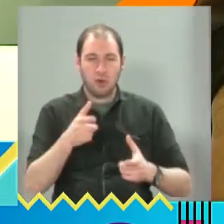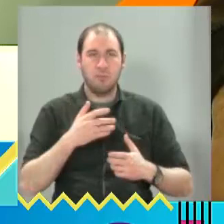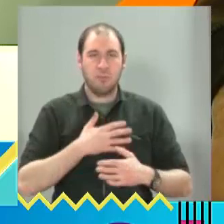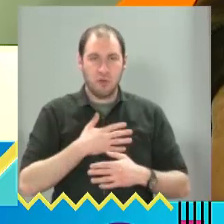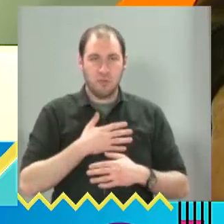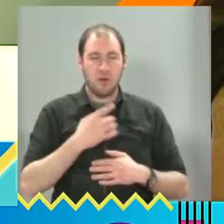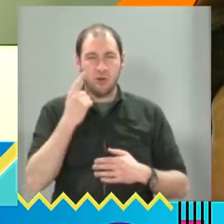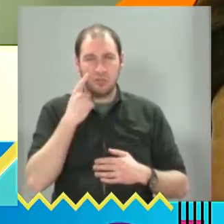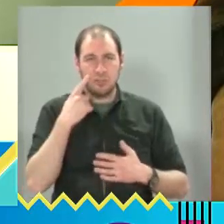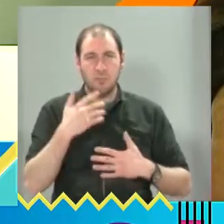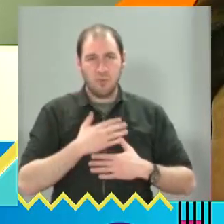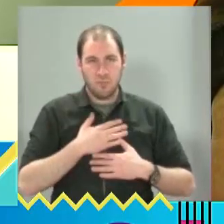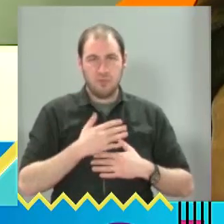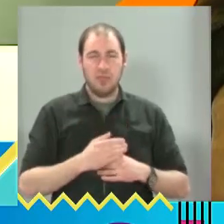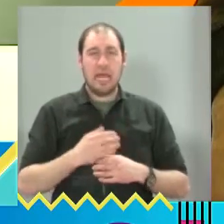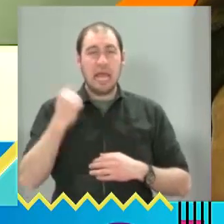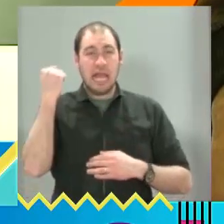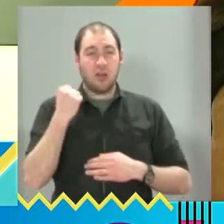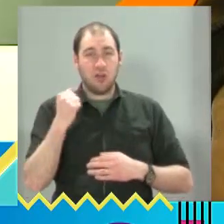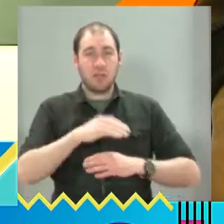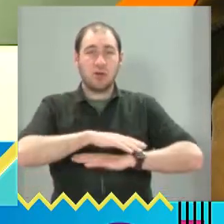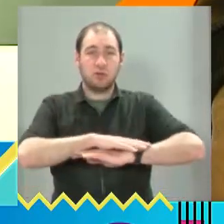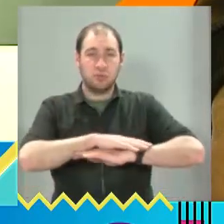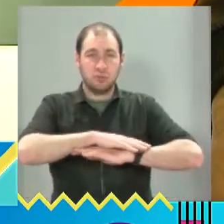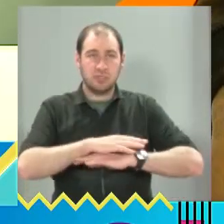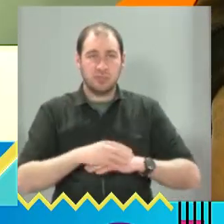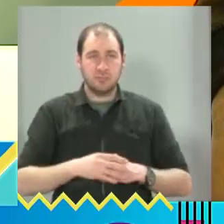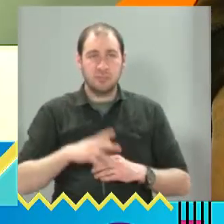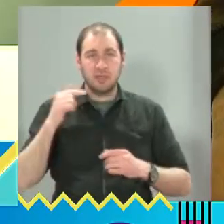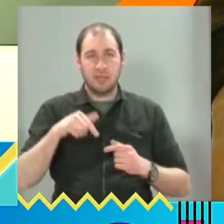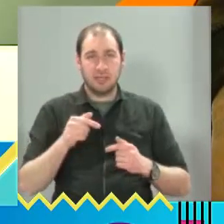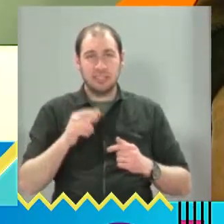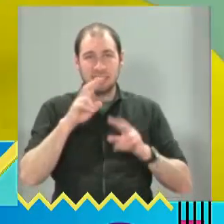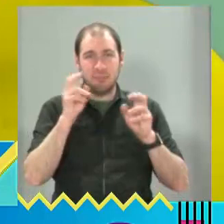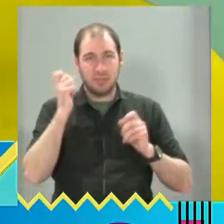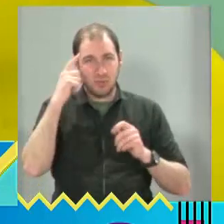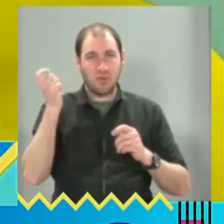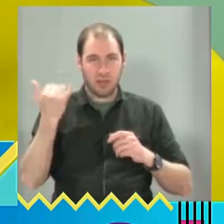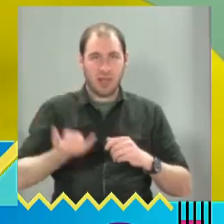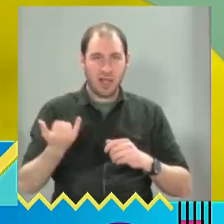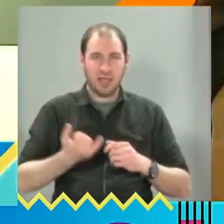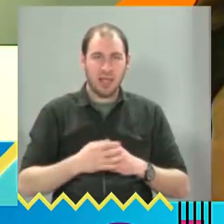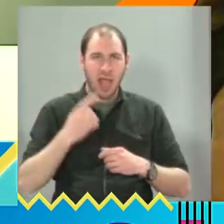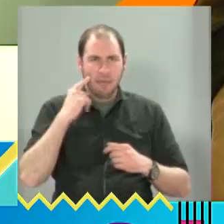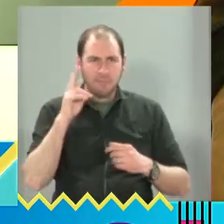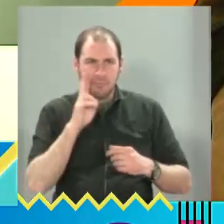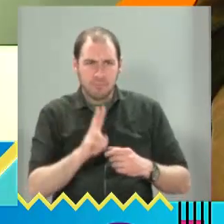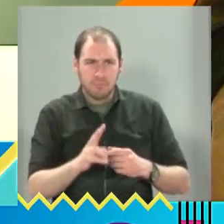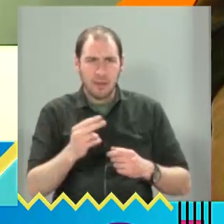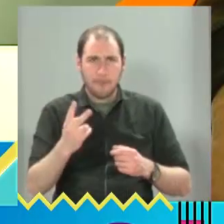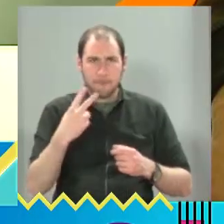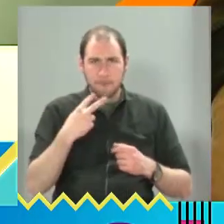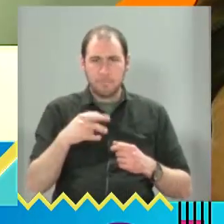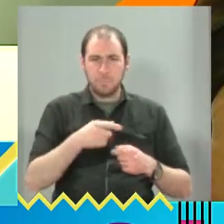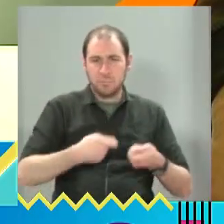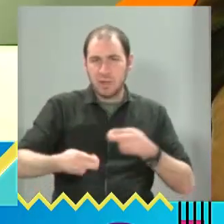un autoconocimiento. Por eso la economía del comportamiento conductual tiene mucho de psicología, ¿no? De tratar de observarnos, observar